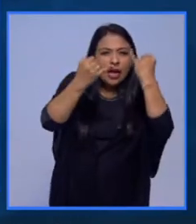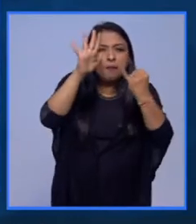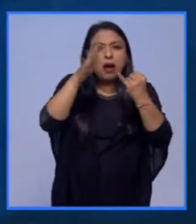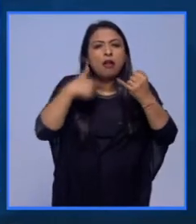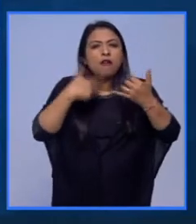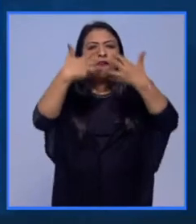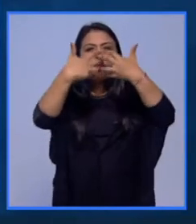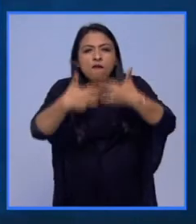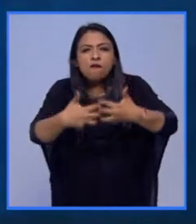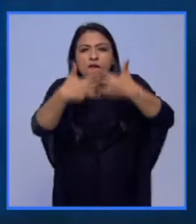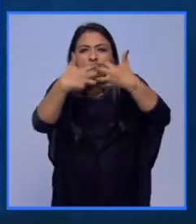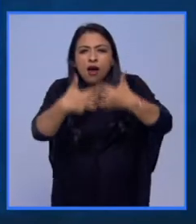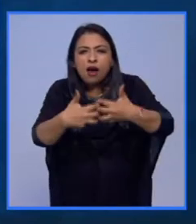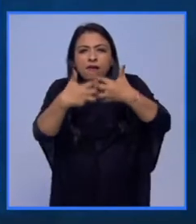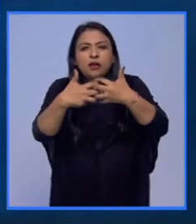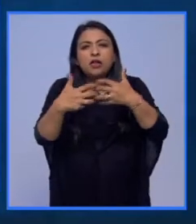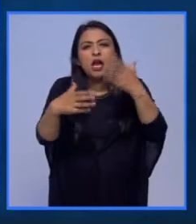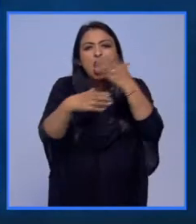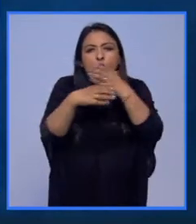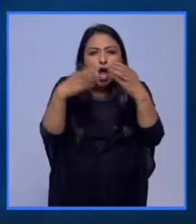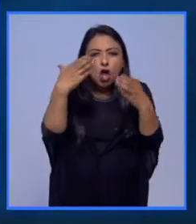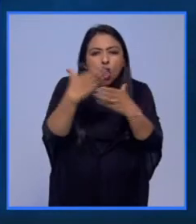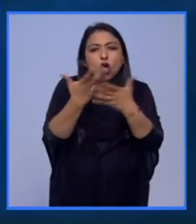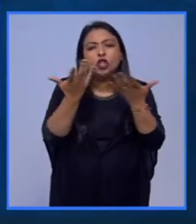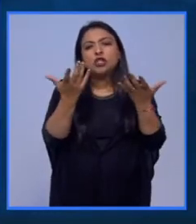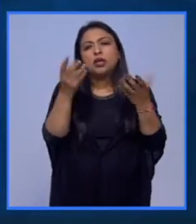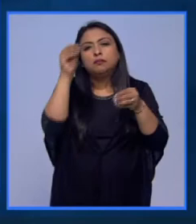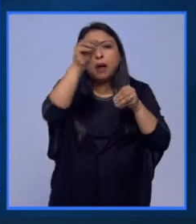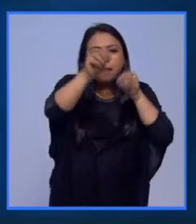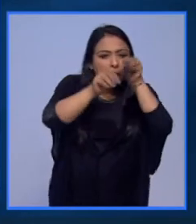fabricación de los equipamientos, la